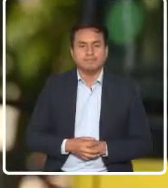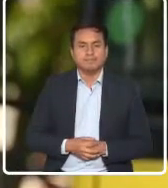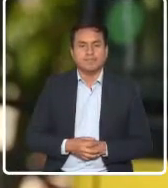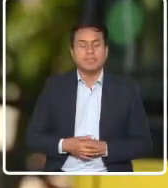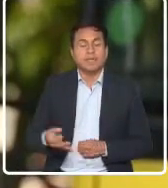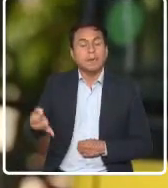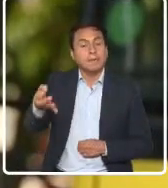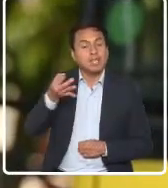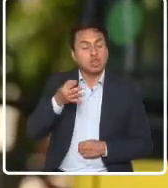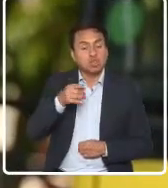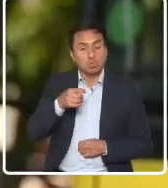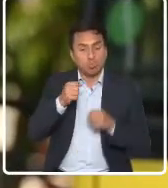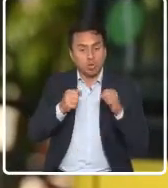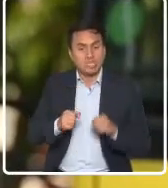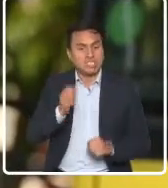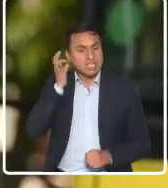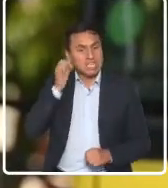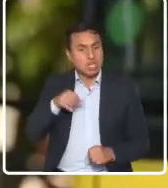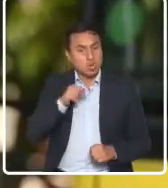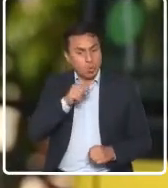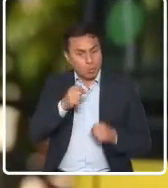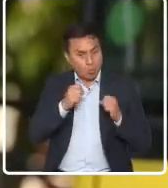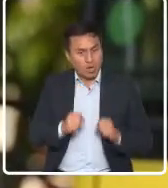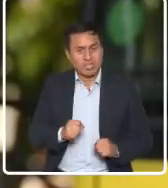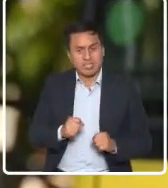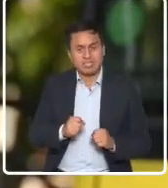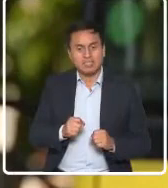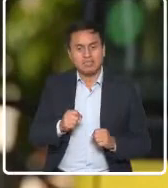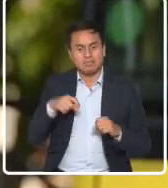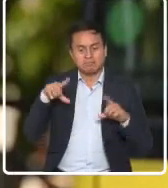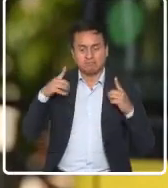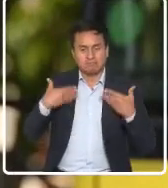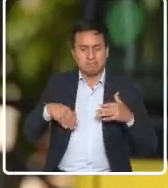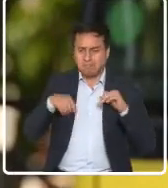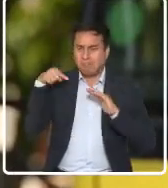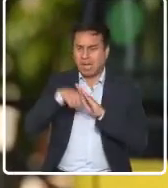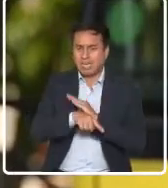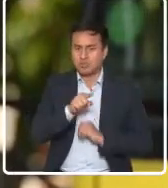Me han dicho, tú puedes, chiquilla, eres más de lo que aparentas,